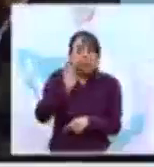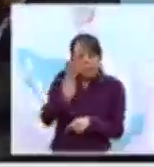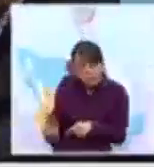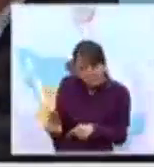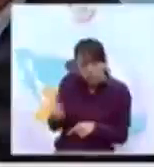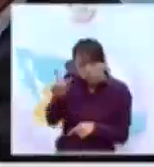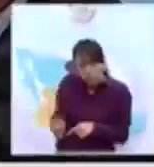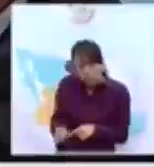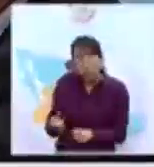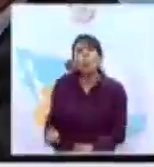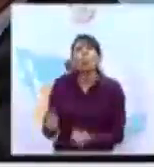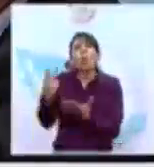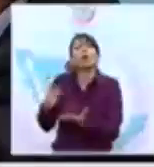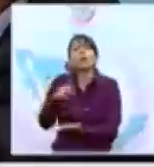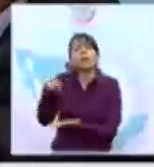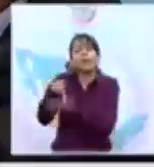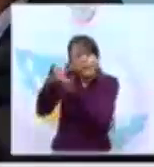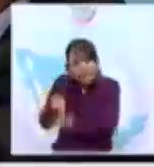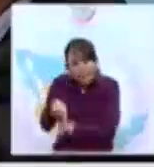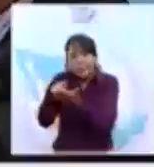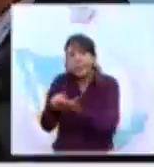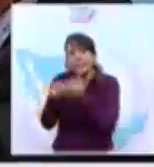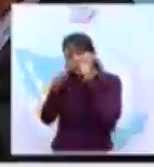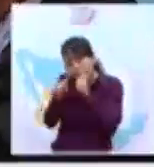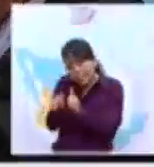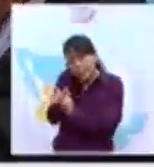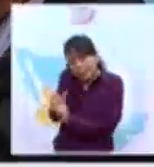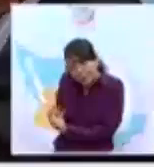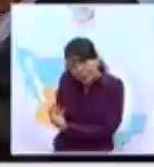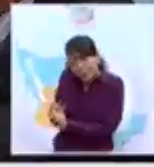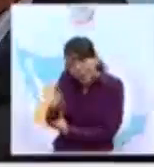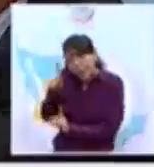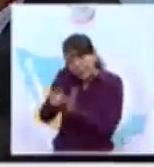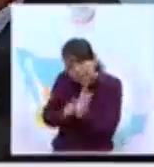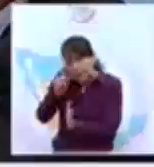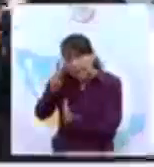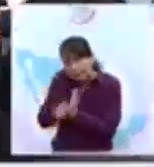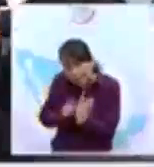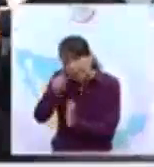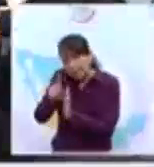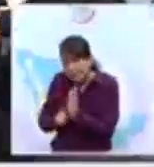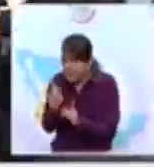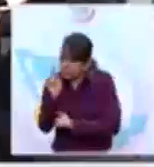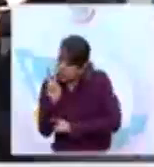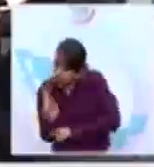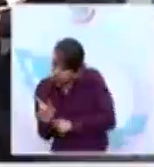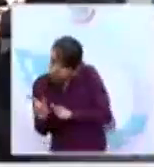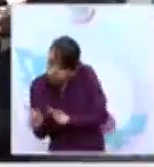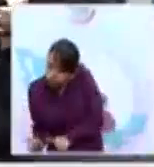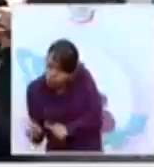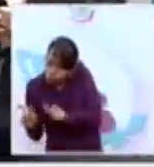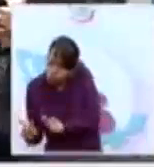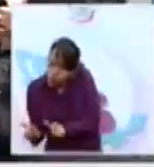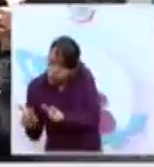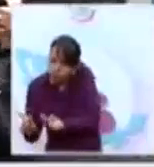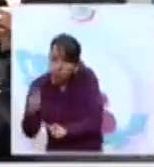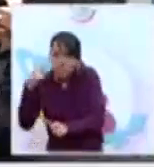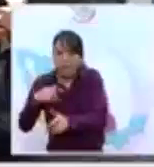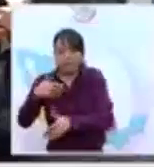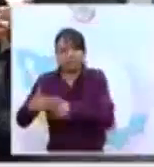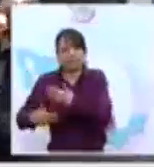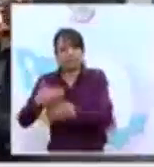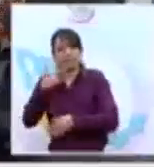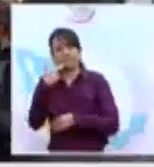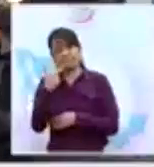niños en un sistema de vigilancia que los esté monitoreando cada mes y los esté siguiendo y esté viendo el conjunto de condiciones y